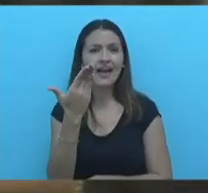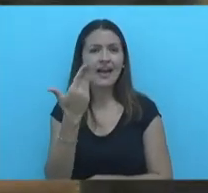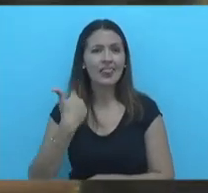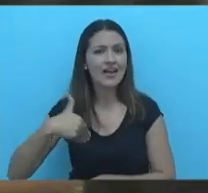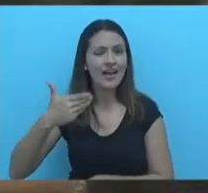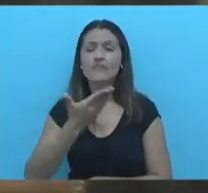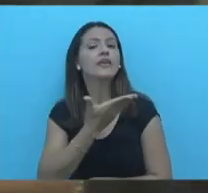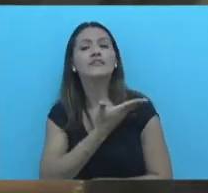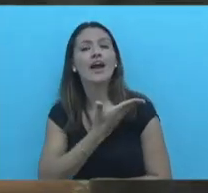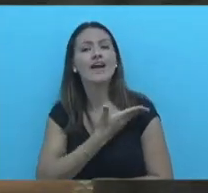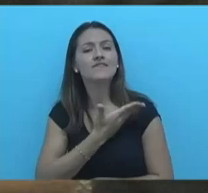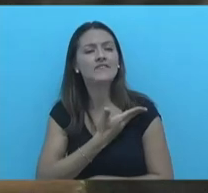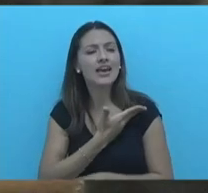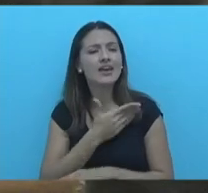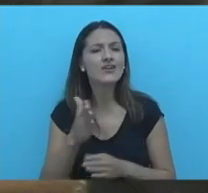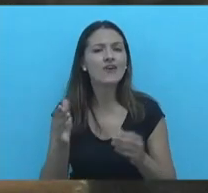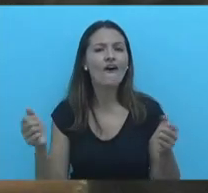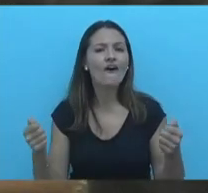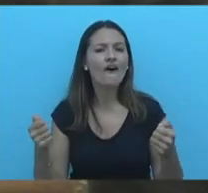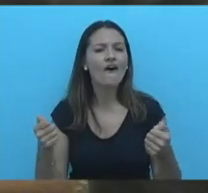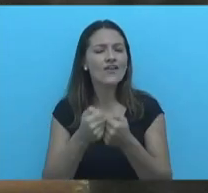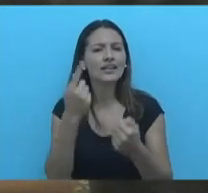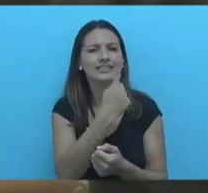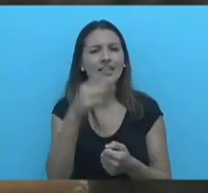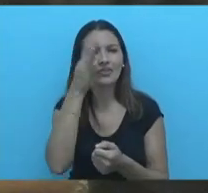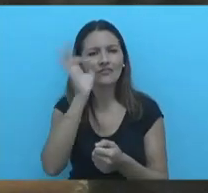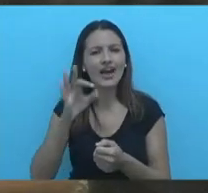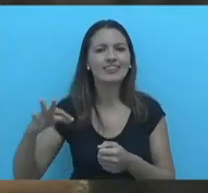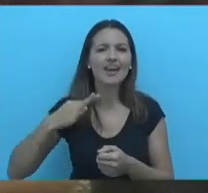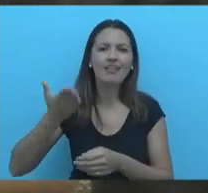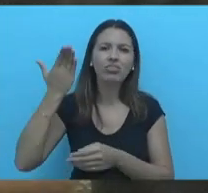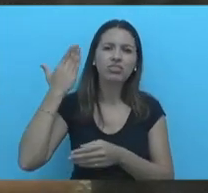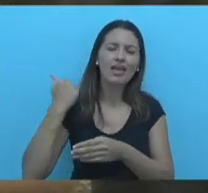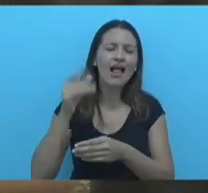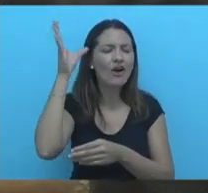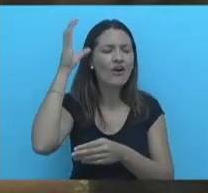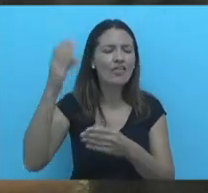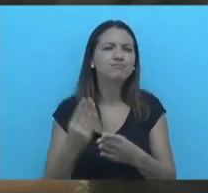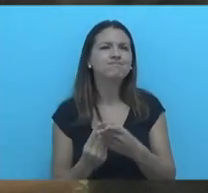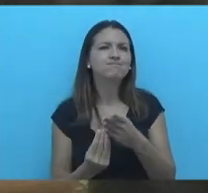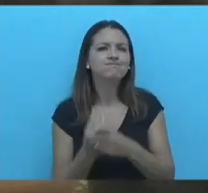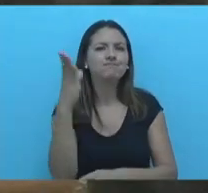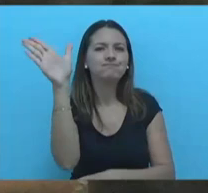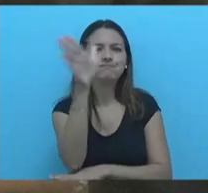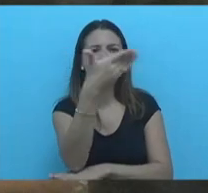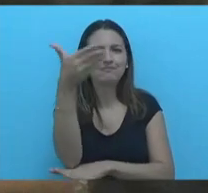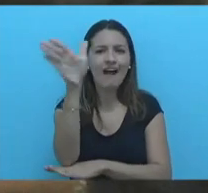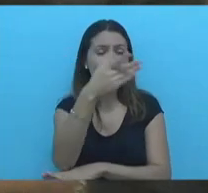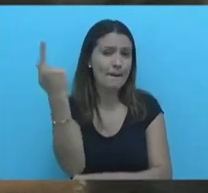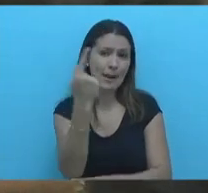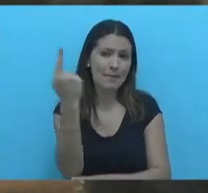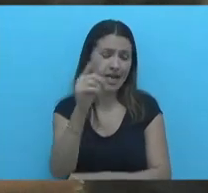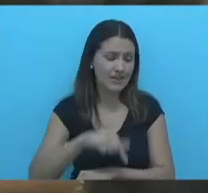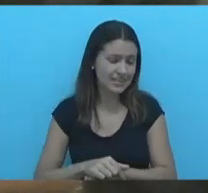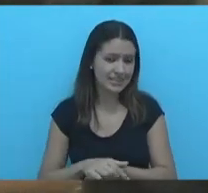de confianza para los desesperados, como escribió el propio Belgrano en una de sus cartas. Allí, en ese